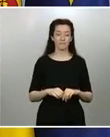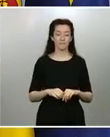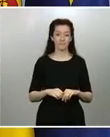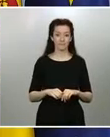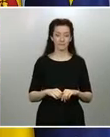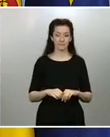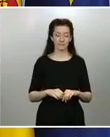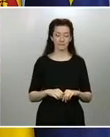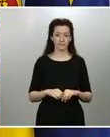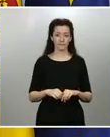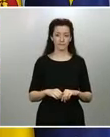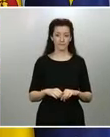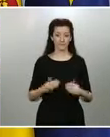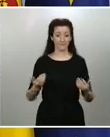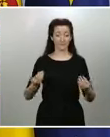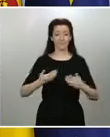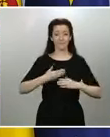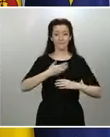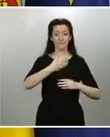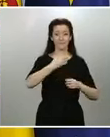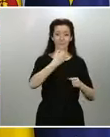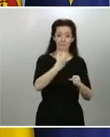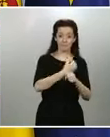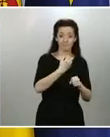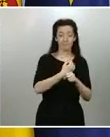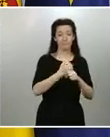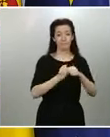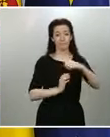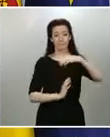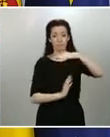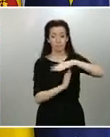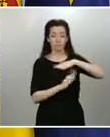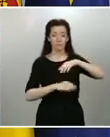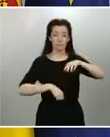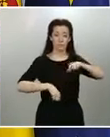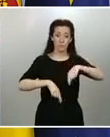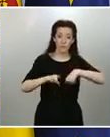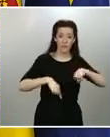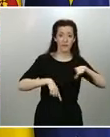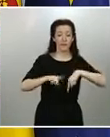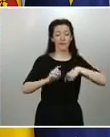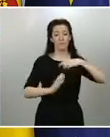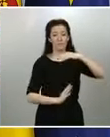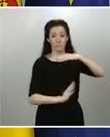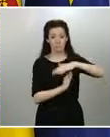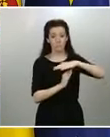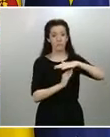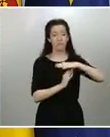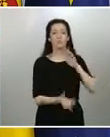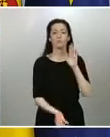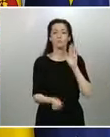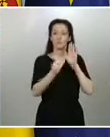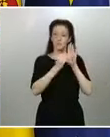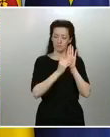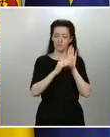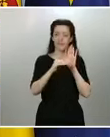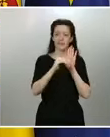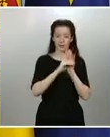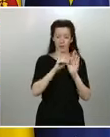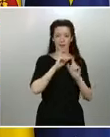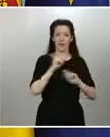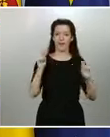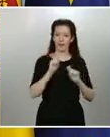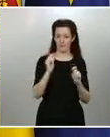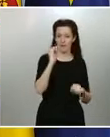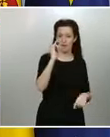limitación de la actividad con la suspensión de la actividad incorporan ambas cuestiones el mismo decreto de alarma no se puede uno quedar